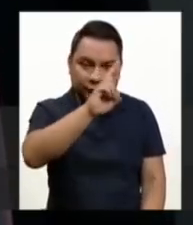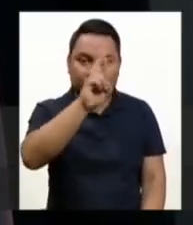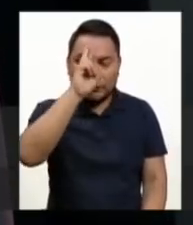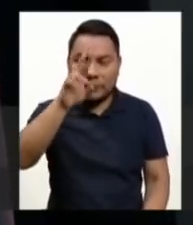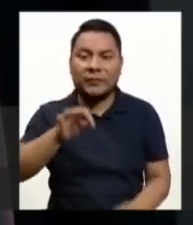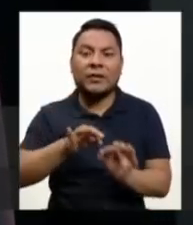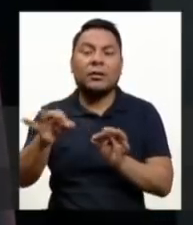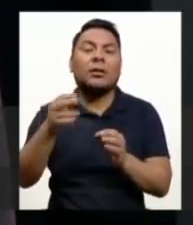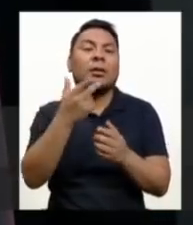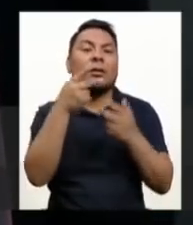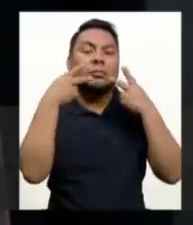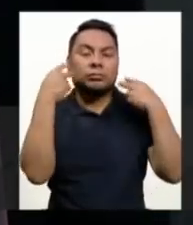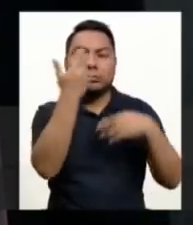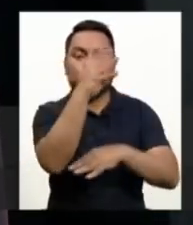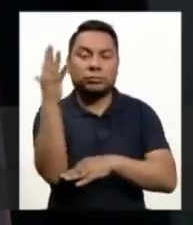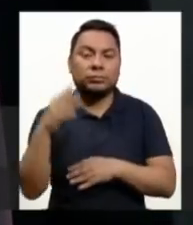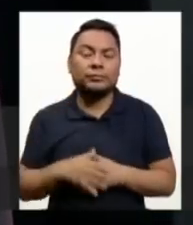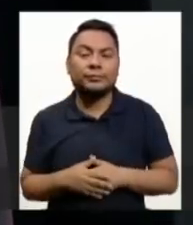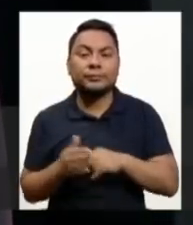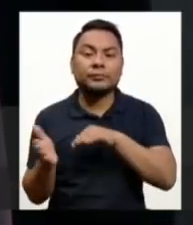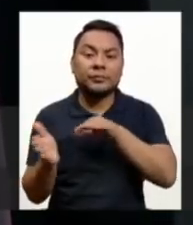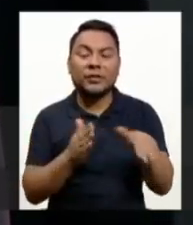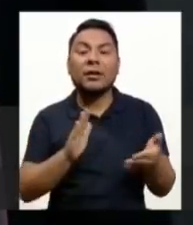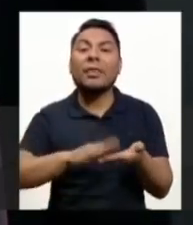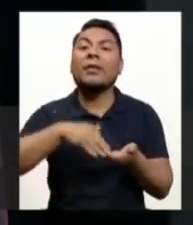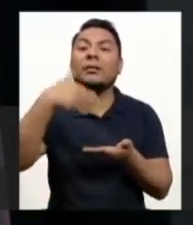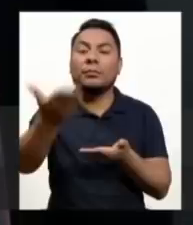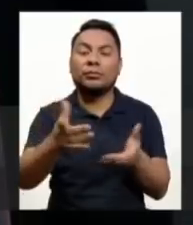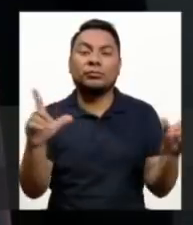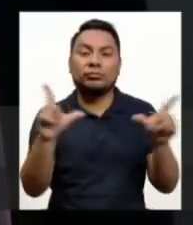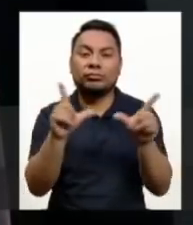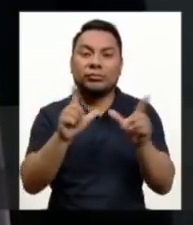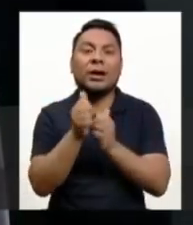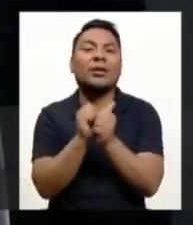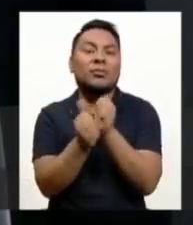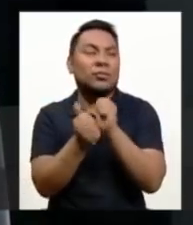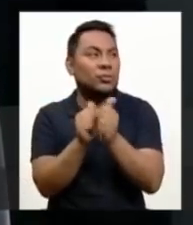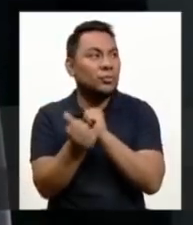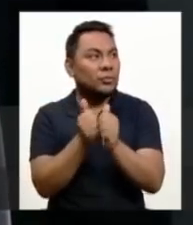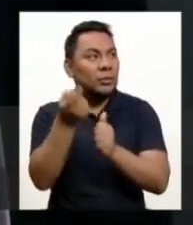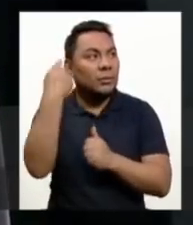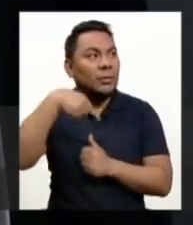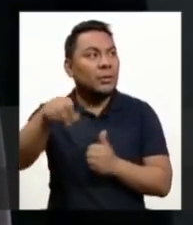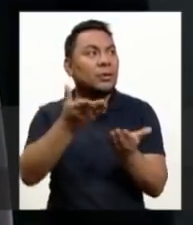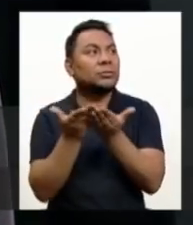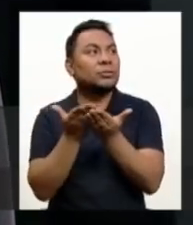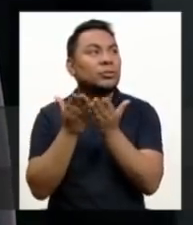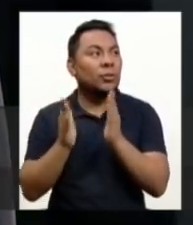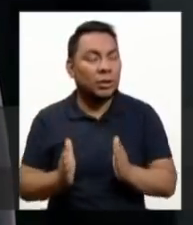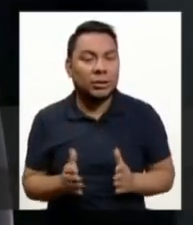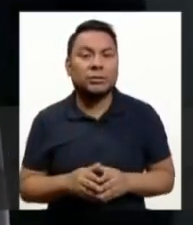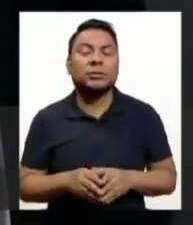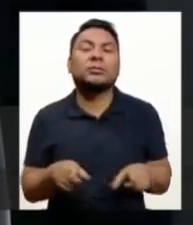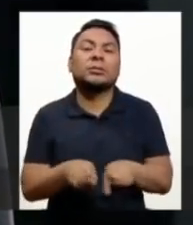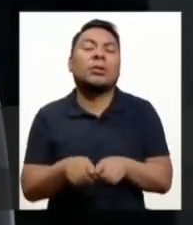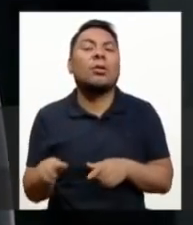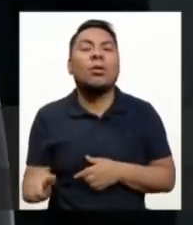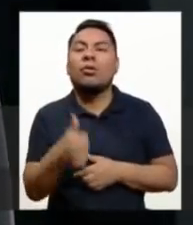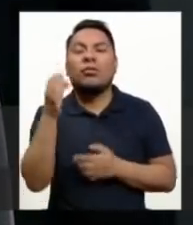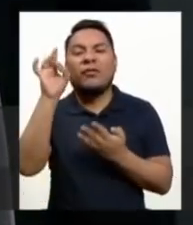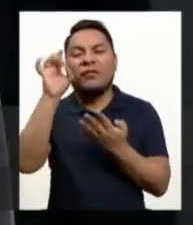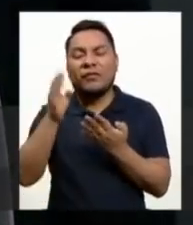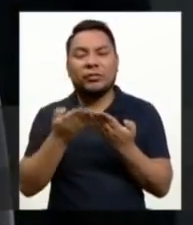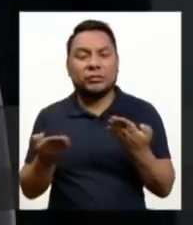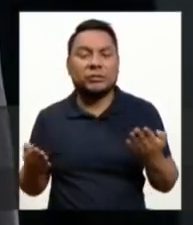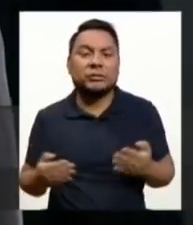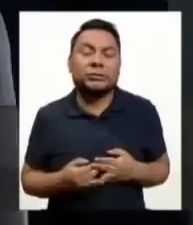región amazónica. Poco después produciremos programas de concurso para escolares y otras